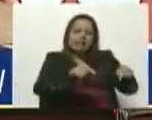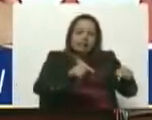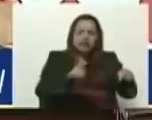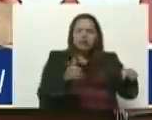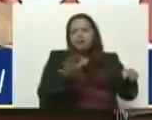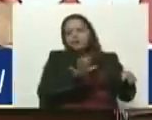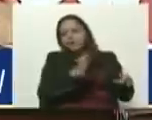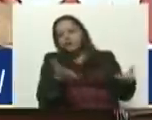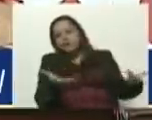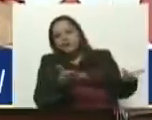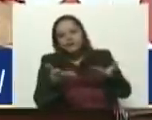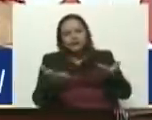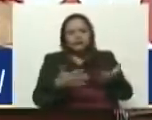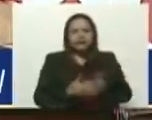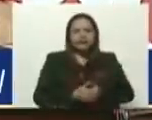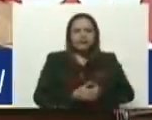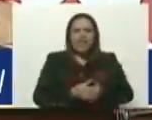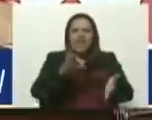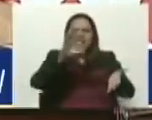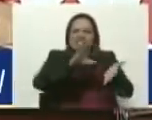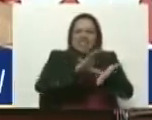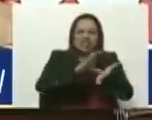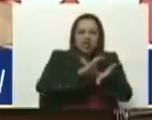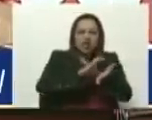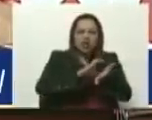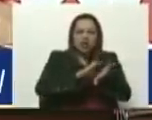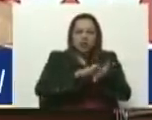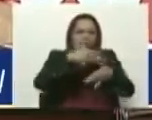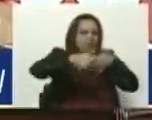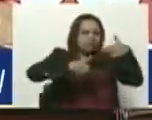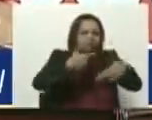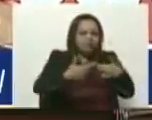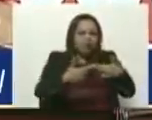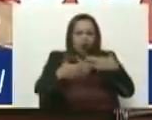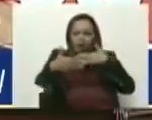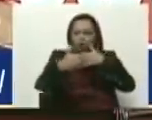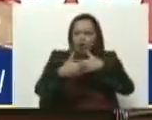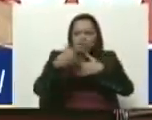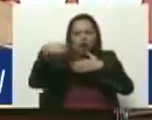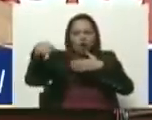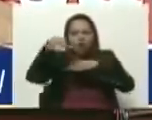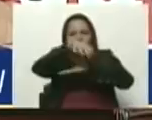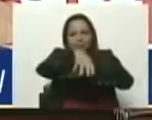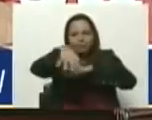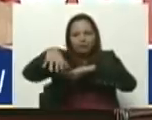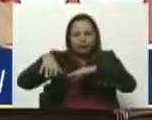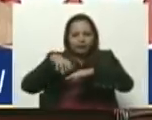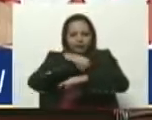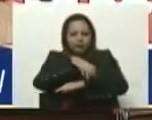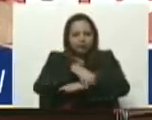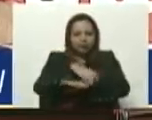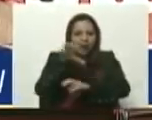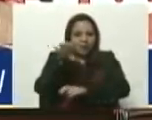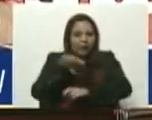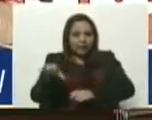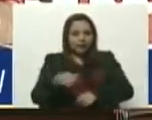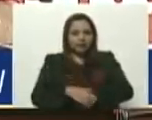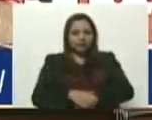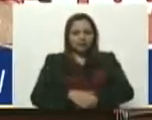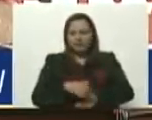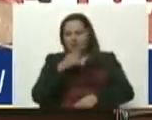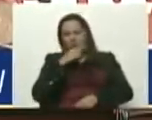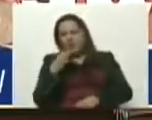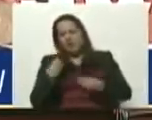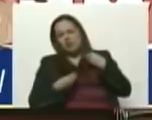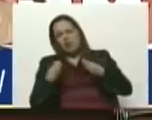de centro delincuencial contra sus vecinos ya que no nos preocupa lo que diga colombia en